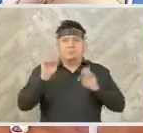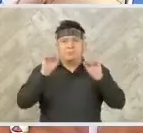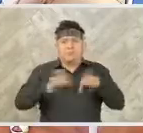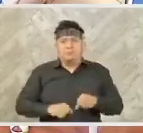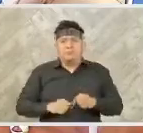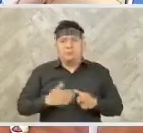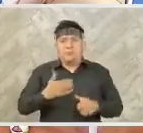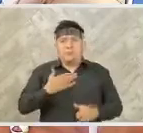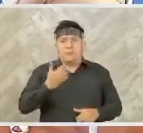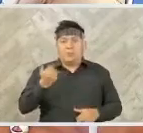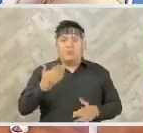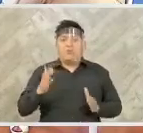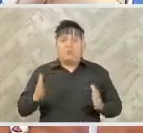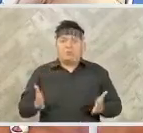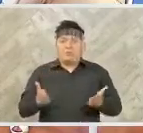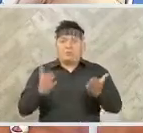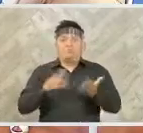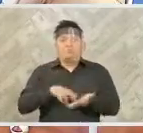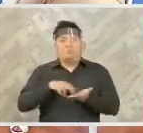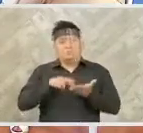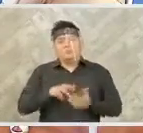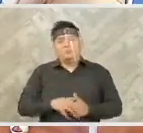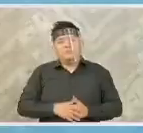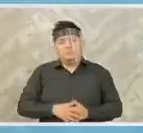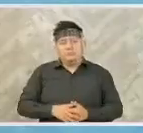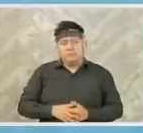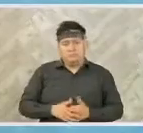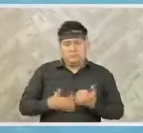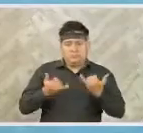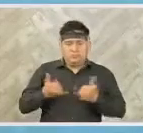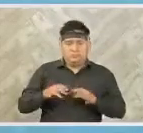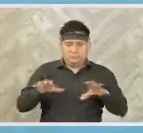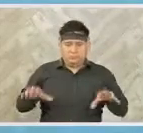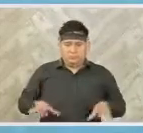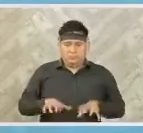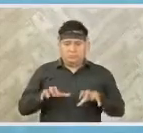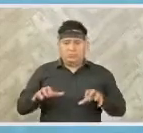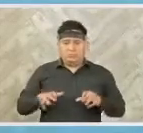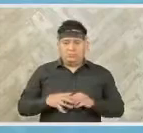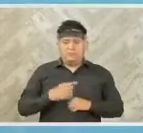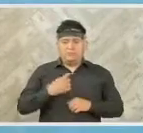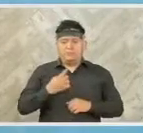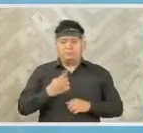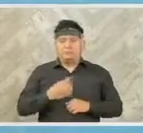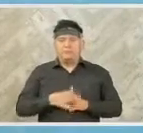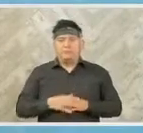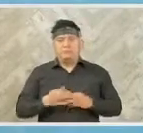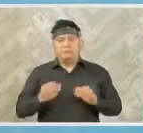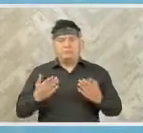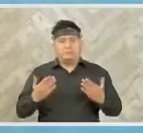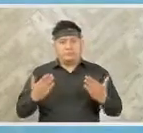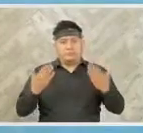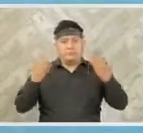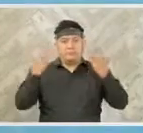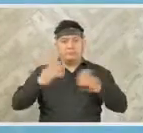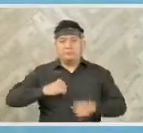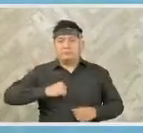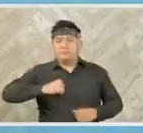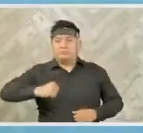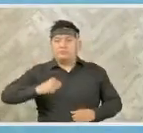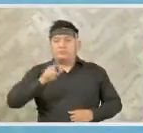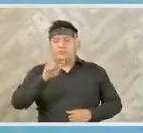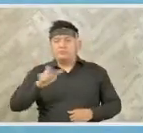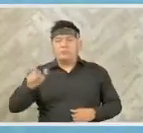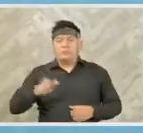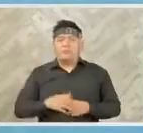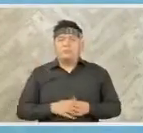las condiciones. En consecuencia, esta acción preventiva es la verdadera garante de los derechos humanos